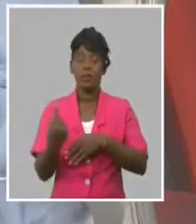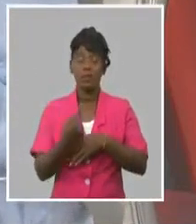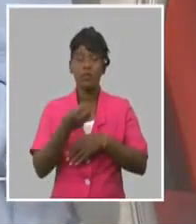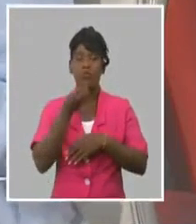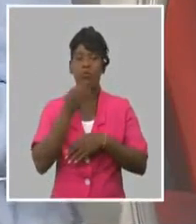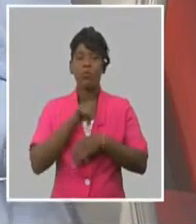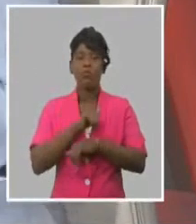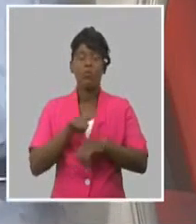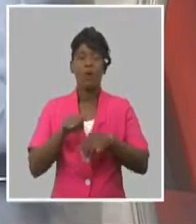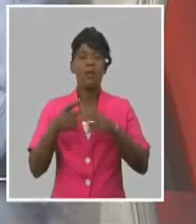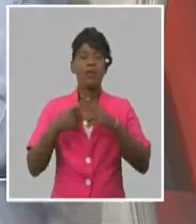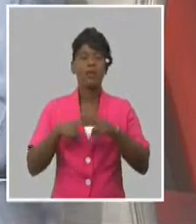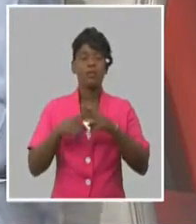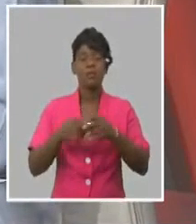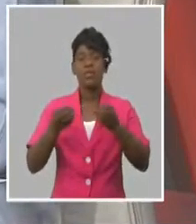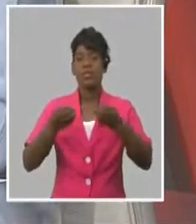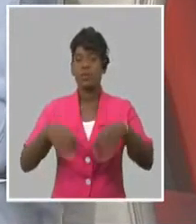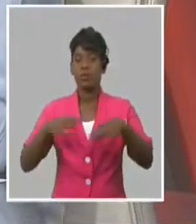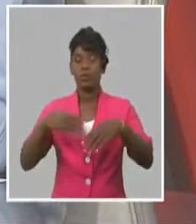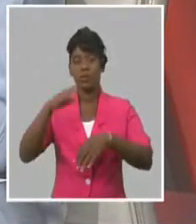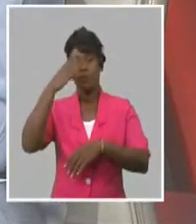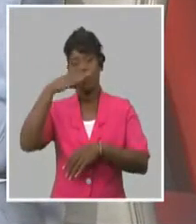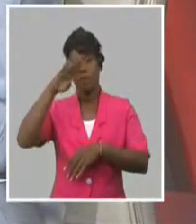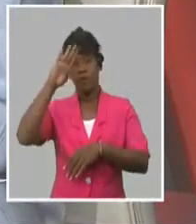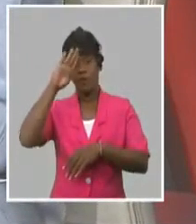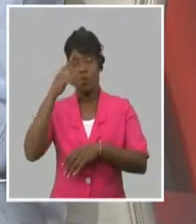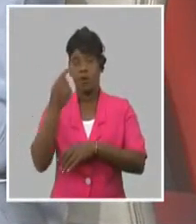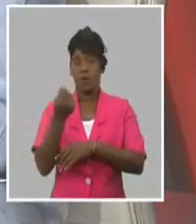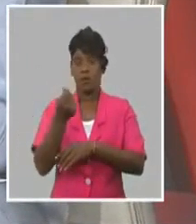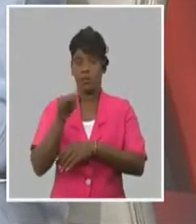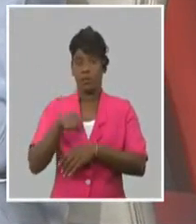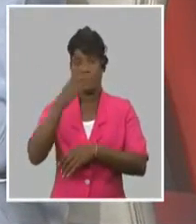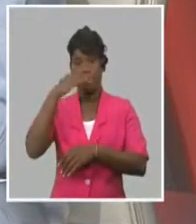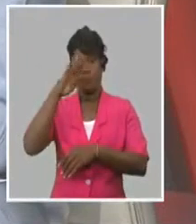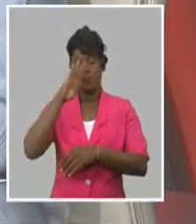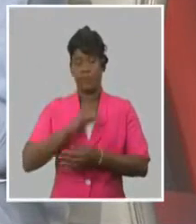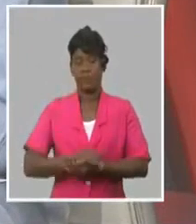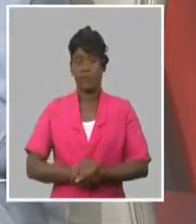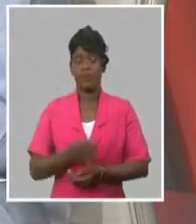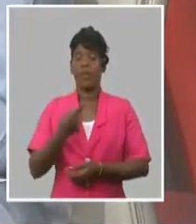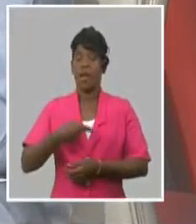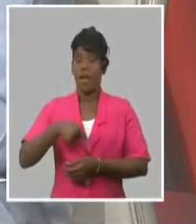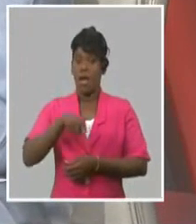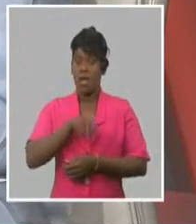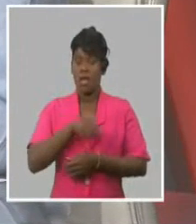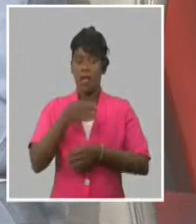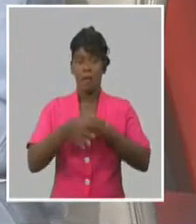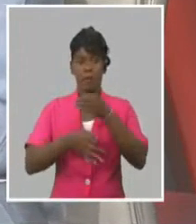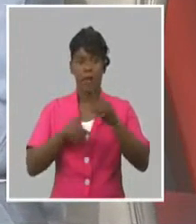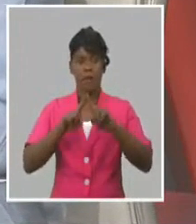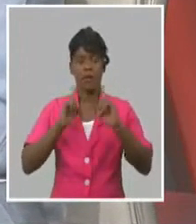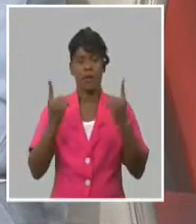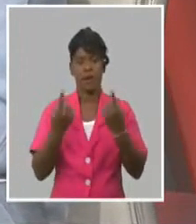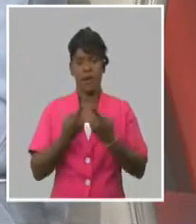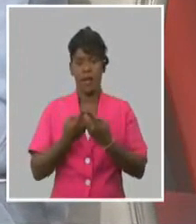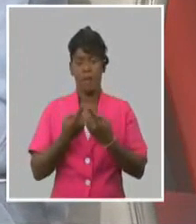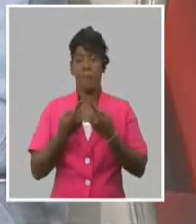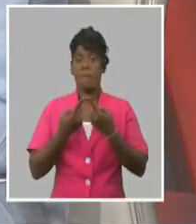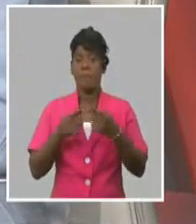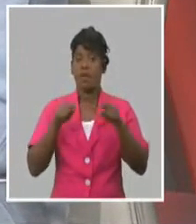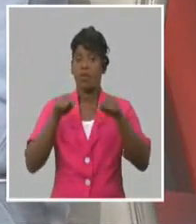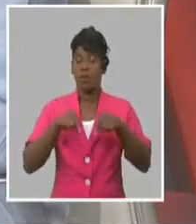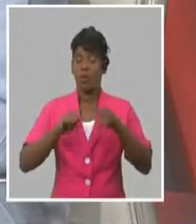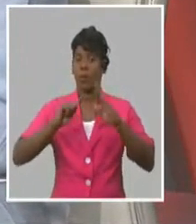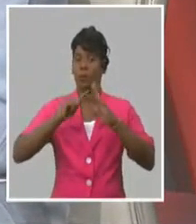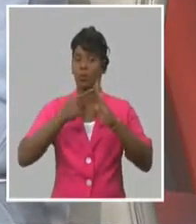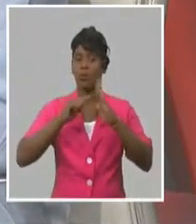de problemas estructurales y que tiene nuestra economía. Ayer esbozamos de manera muy general algunos